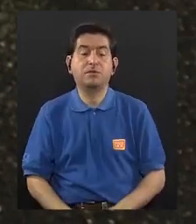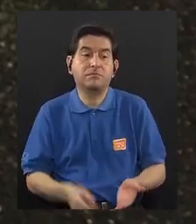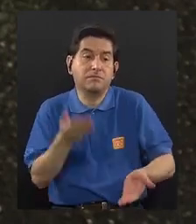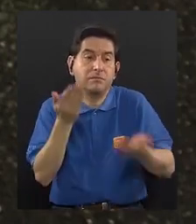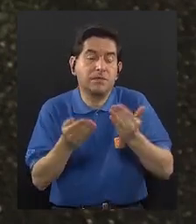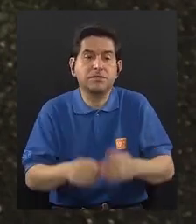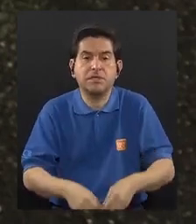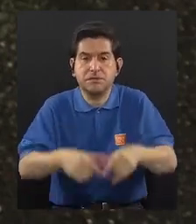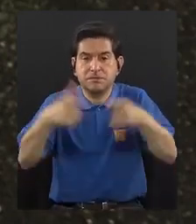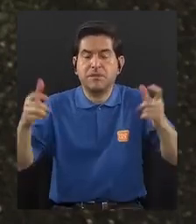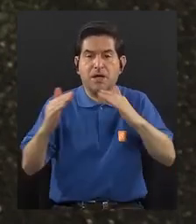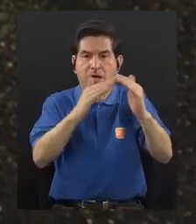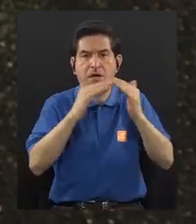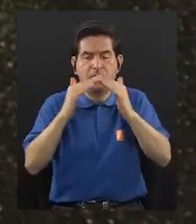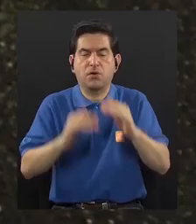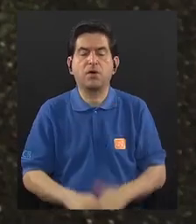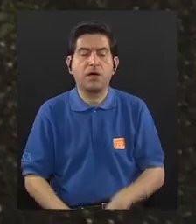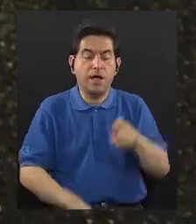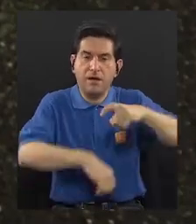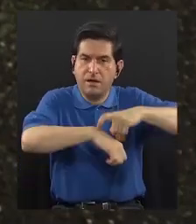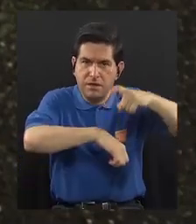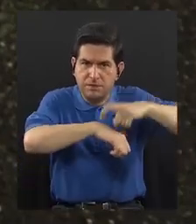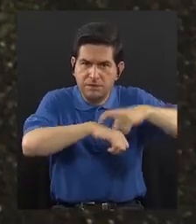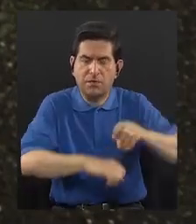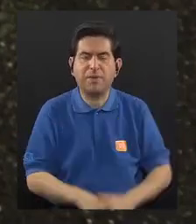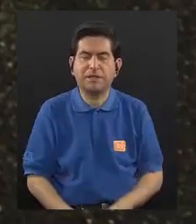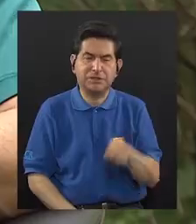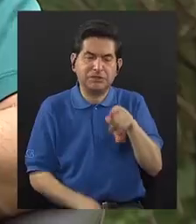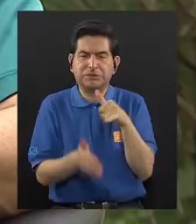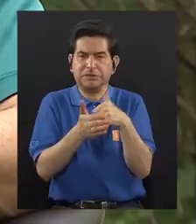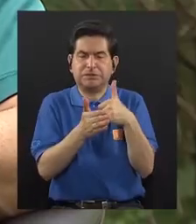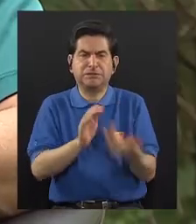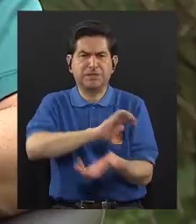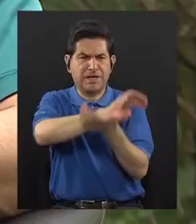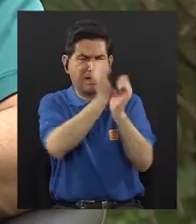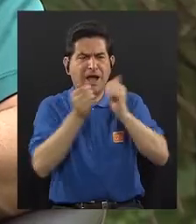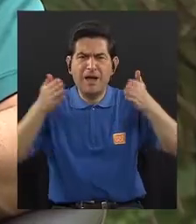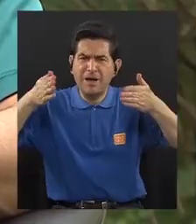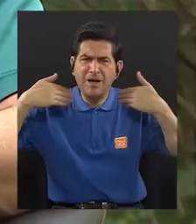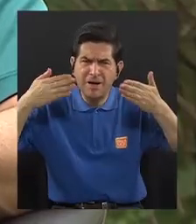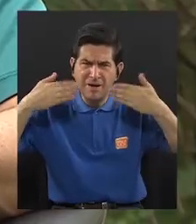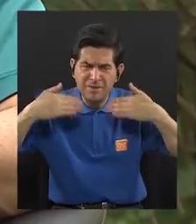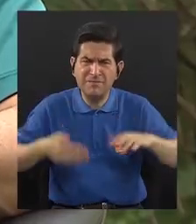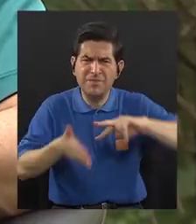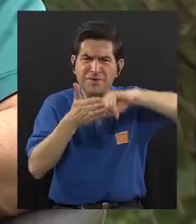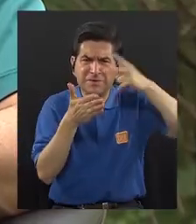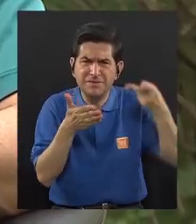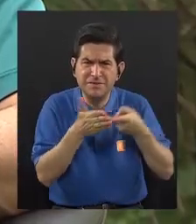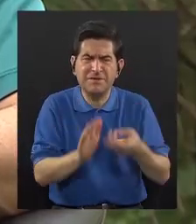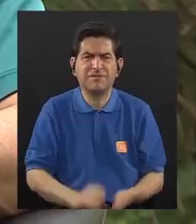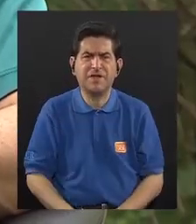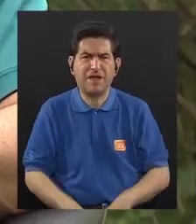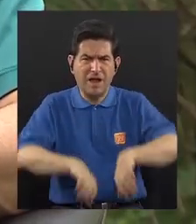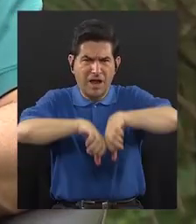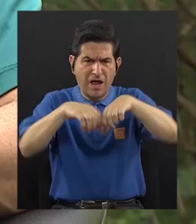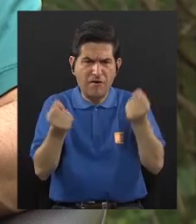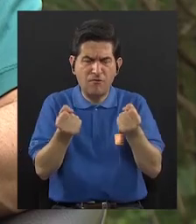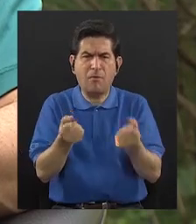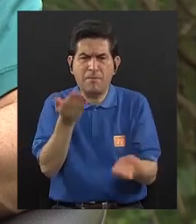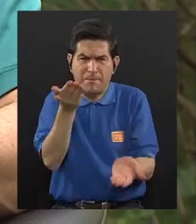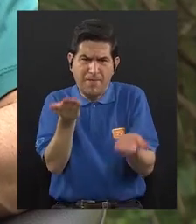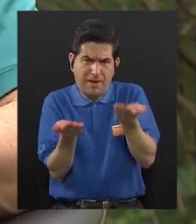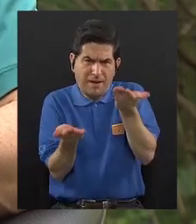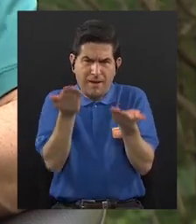pueden afectar a más cantidad de población que está en el sitio esos cambios ambientales lo que hacen es que se quiebre el